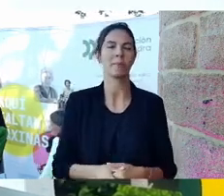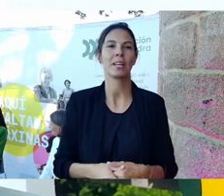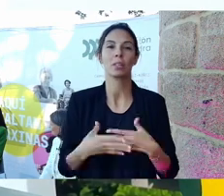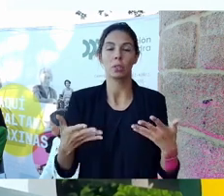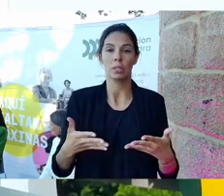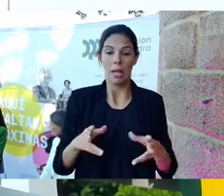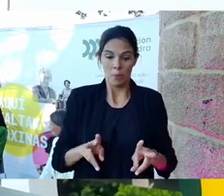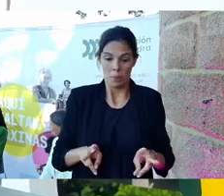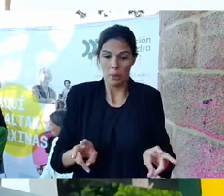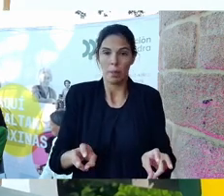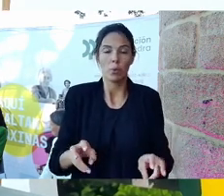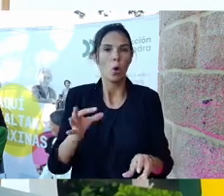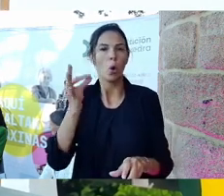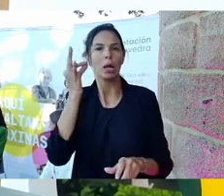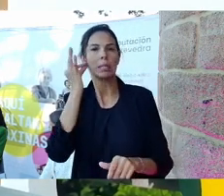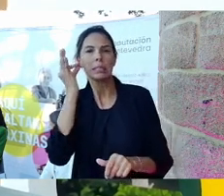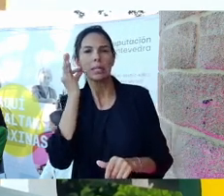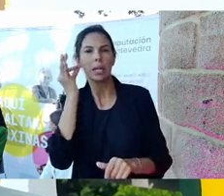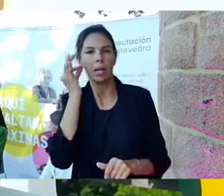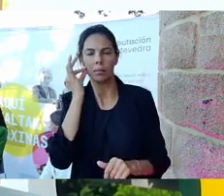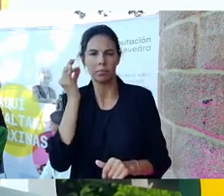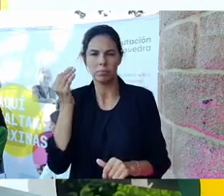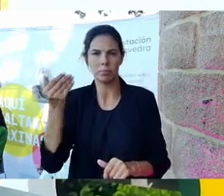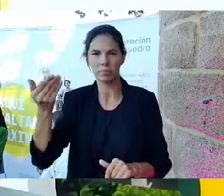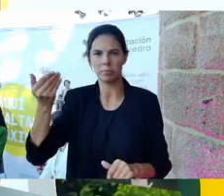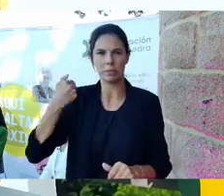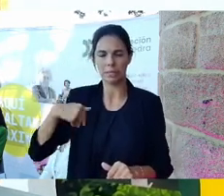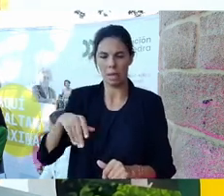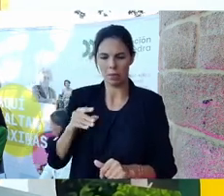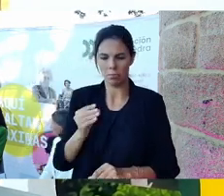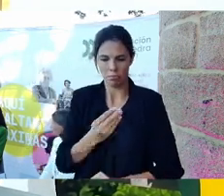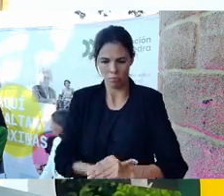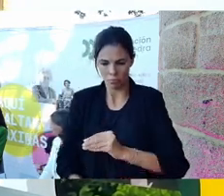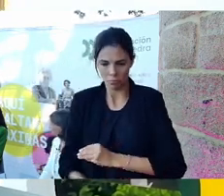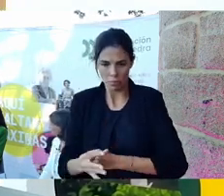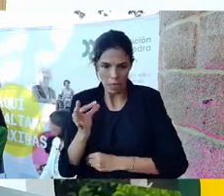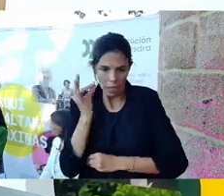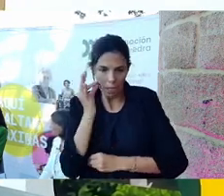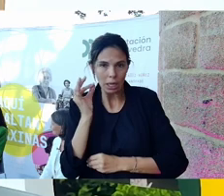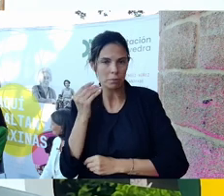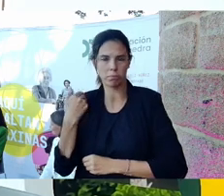¿no? En un primer momento, ella es a primogénita,